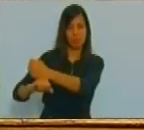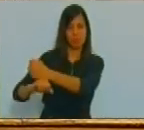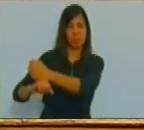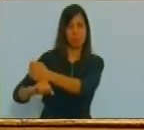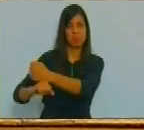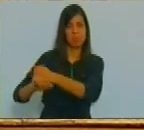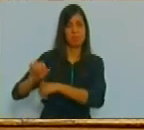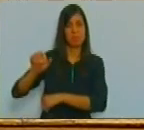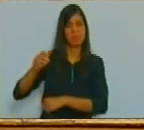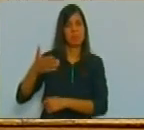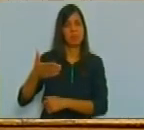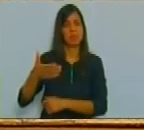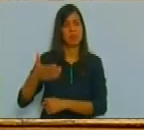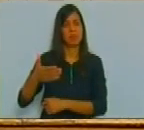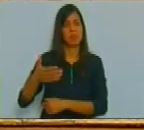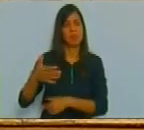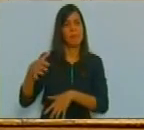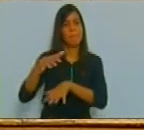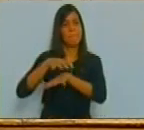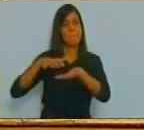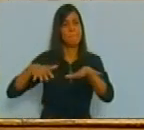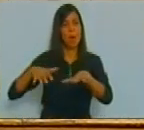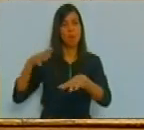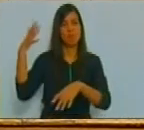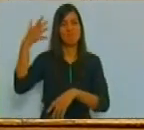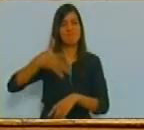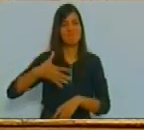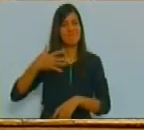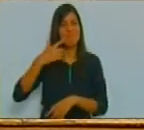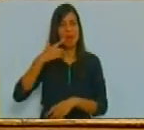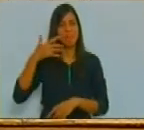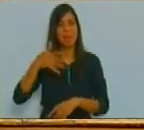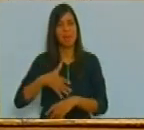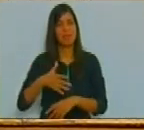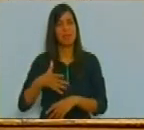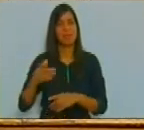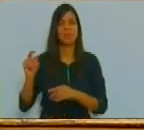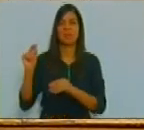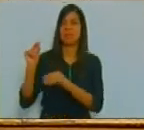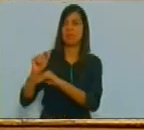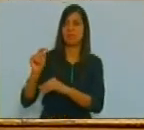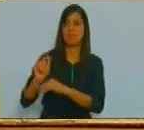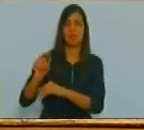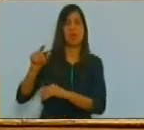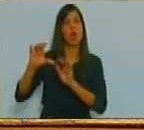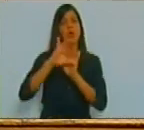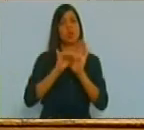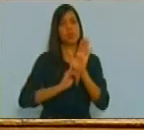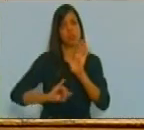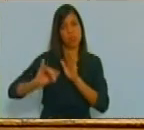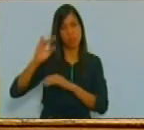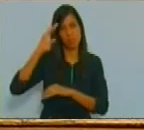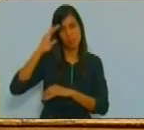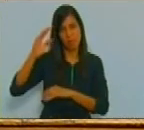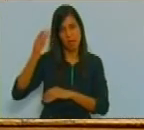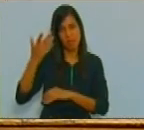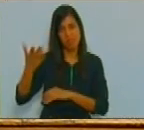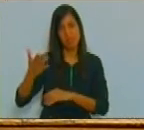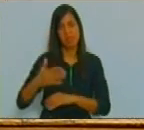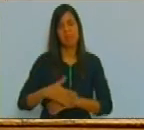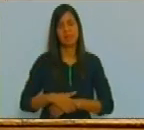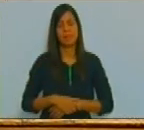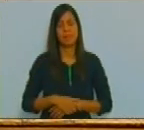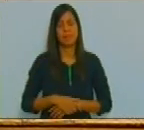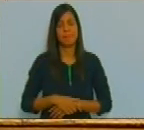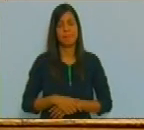a la ciudadanía que ha sido victimizada esta constituyente ha enviado mensajes muy importante